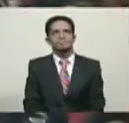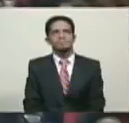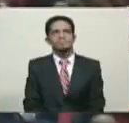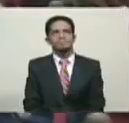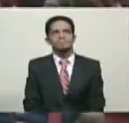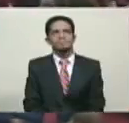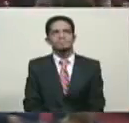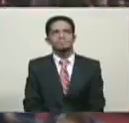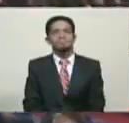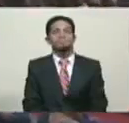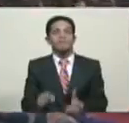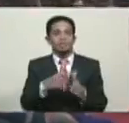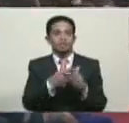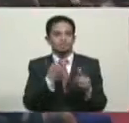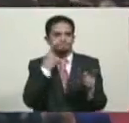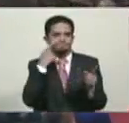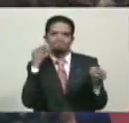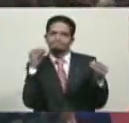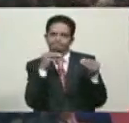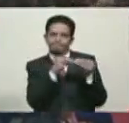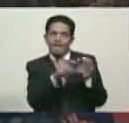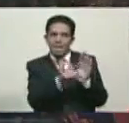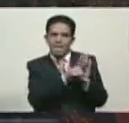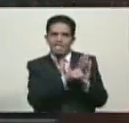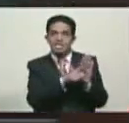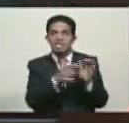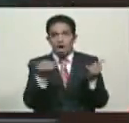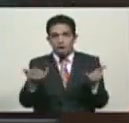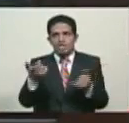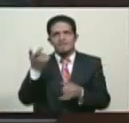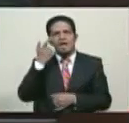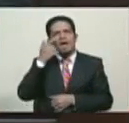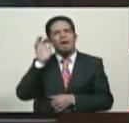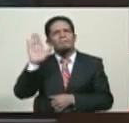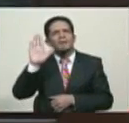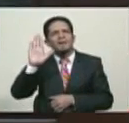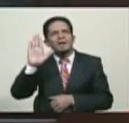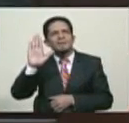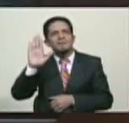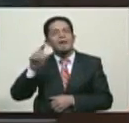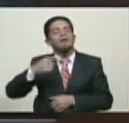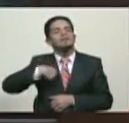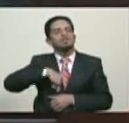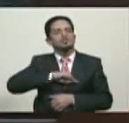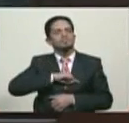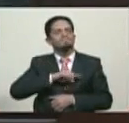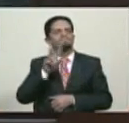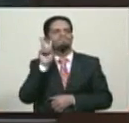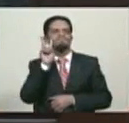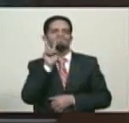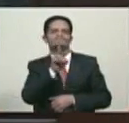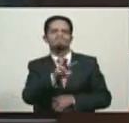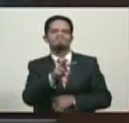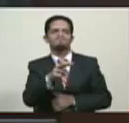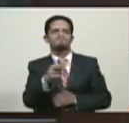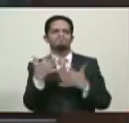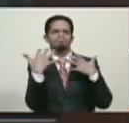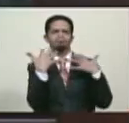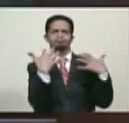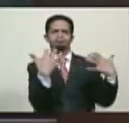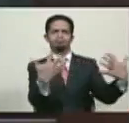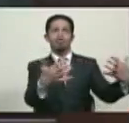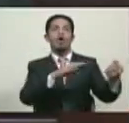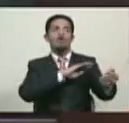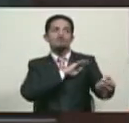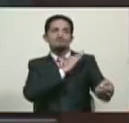Desde ese propósito y ante esta amenaza, hemos contemplado cómo nuestro conglomerado de fuerza pública